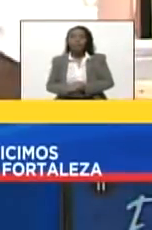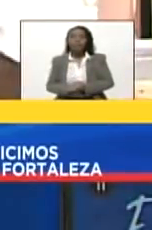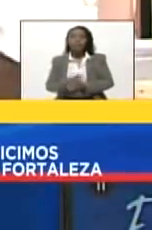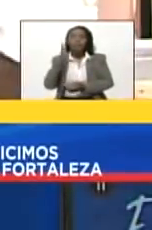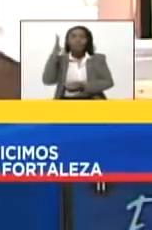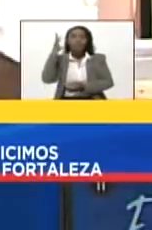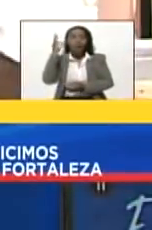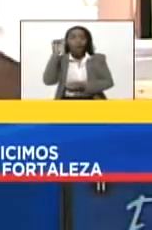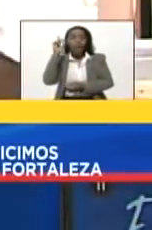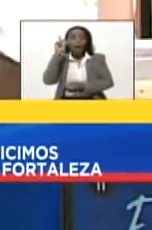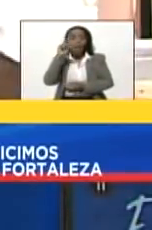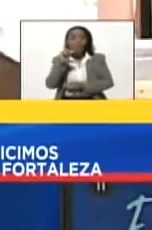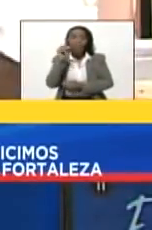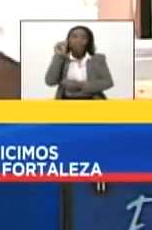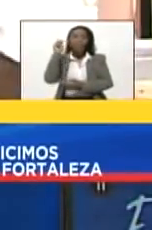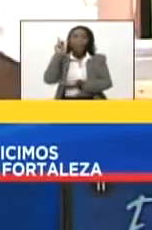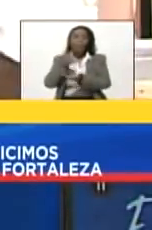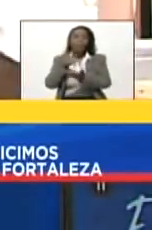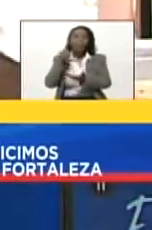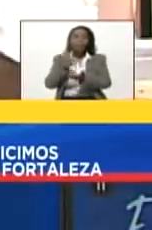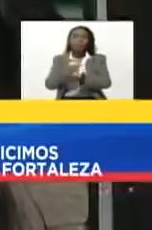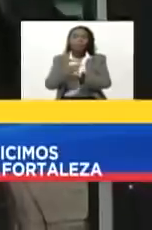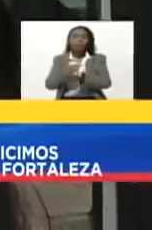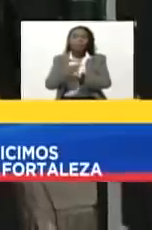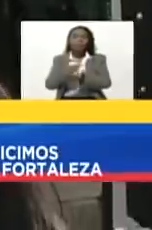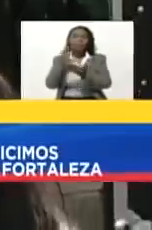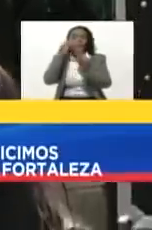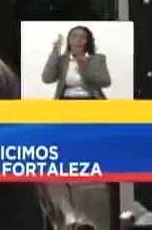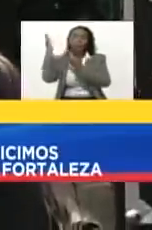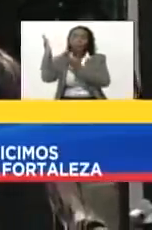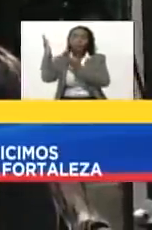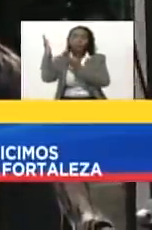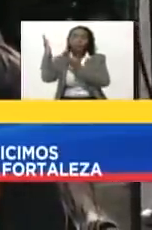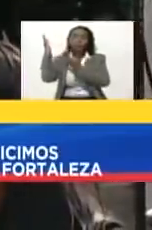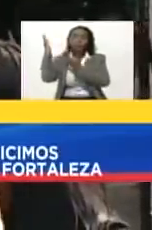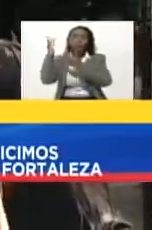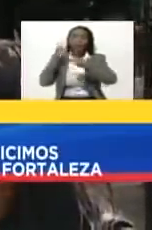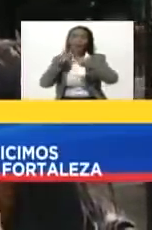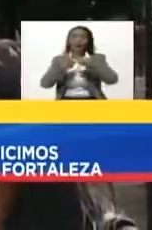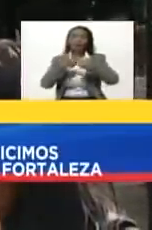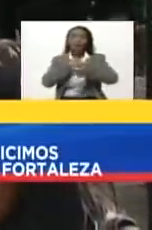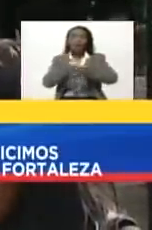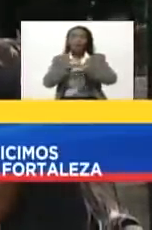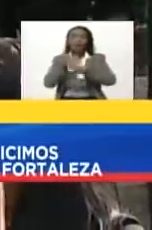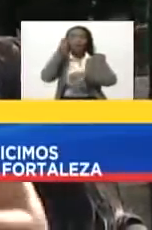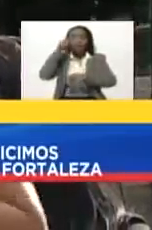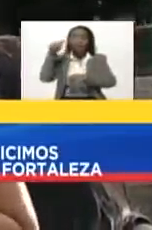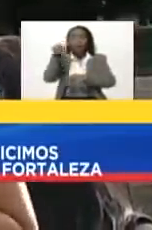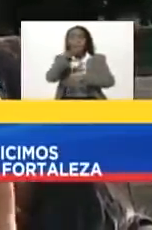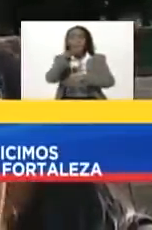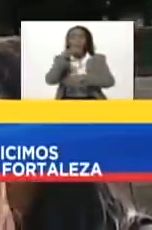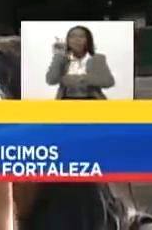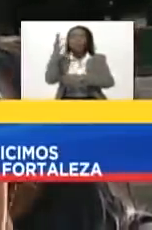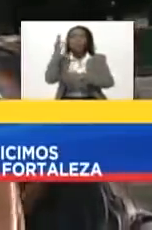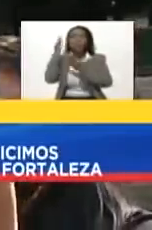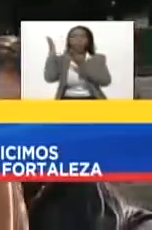Yamilet Mirabal, candidata, es ministra del pueblo Yeral,